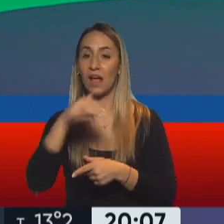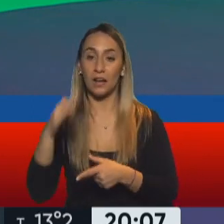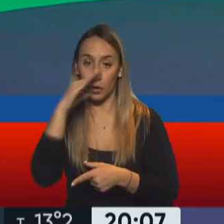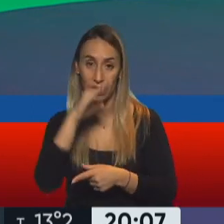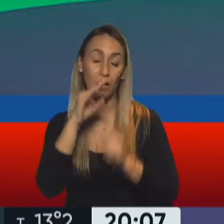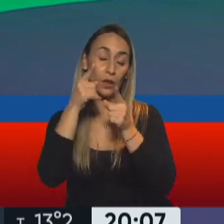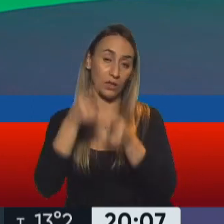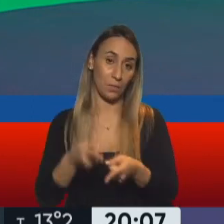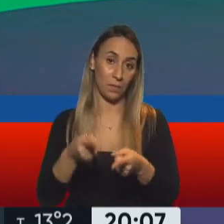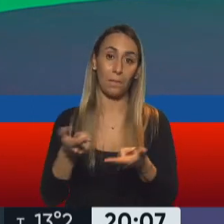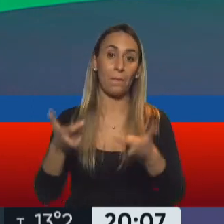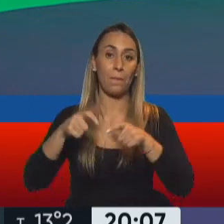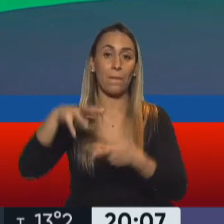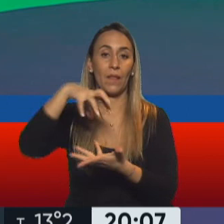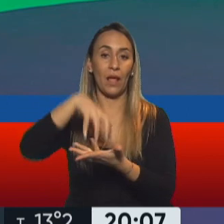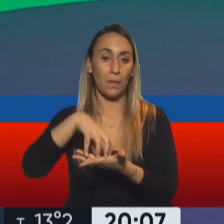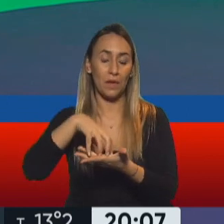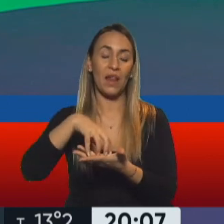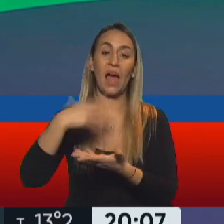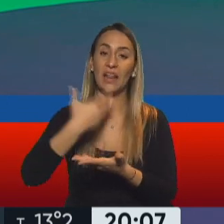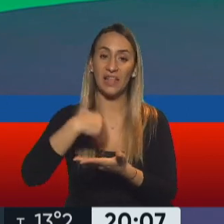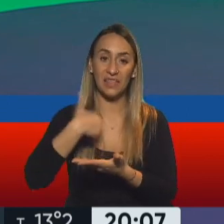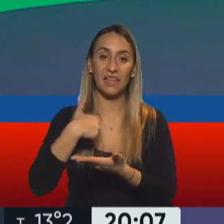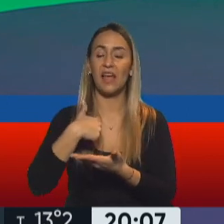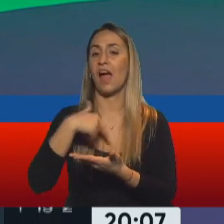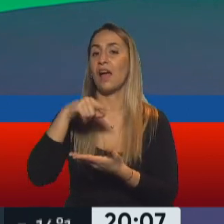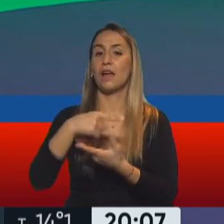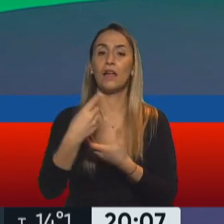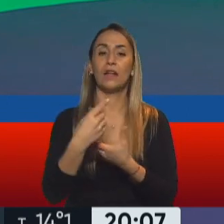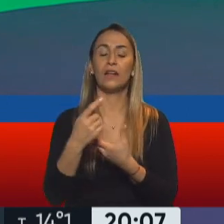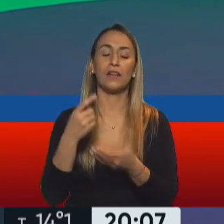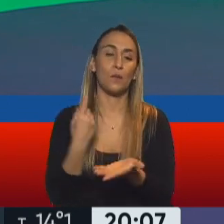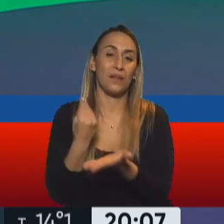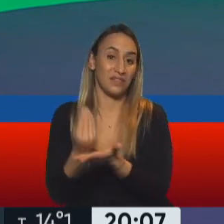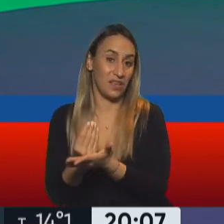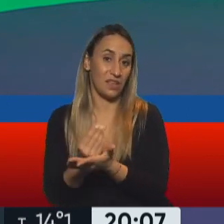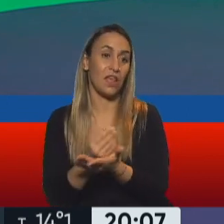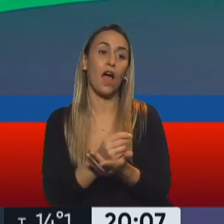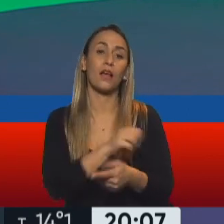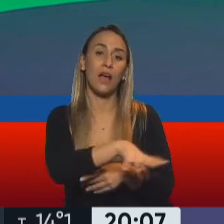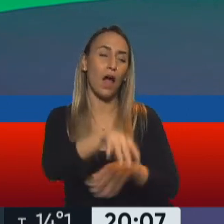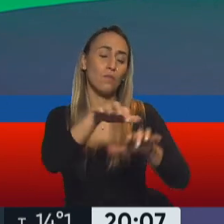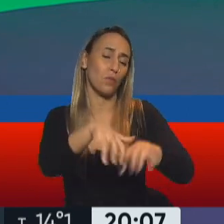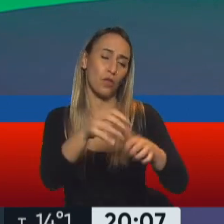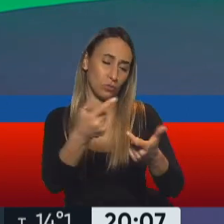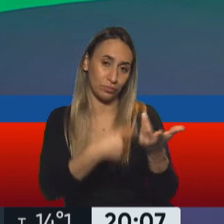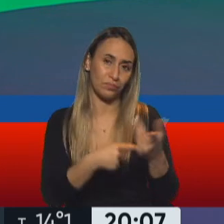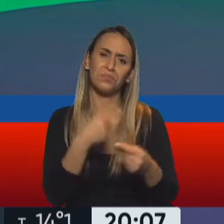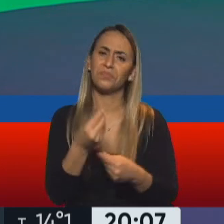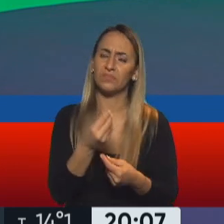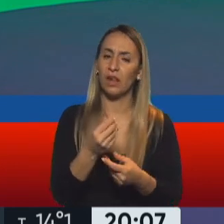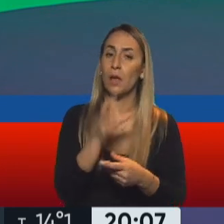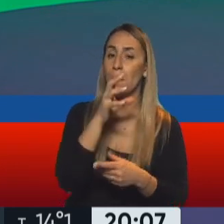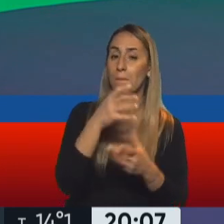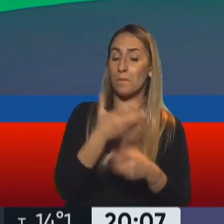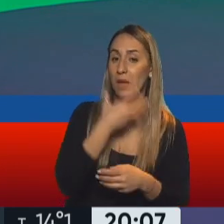parte la Cámara Argentina de Fruticultores Integrados para la provisión, en este caso de la manzana, a un precio de